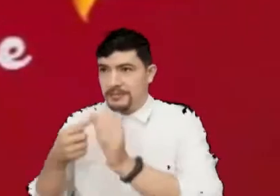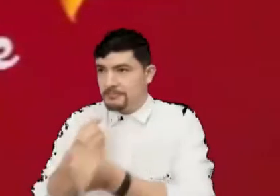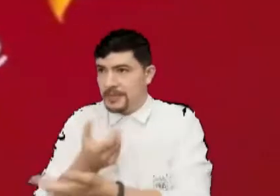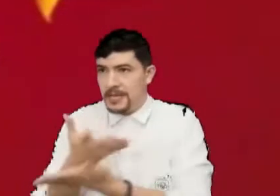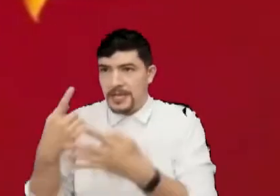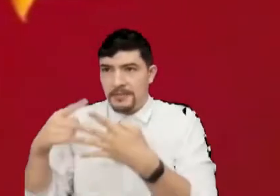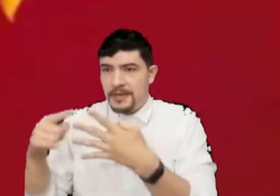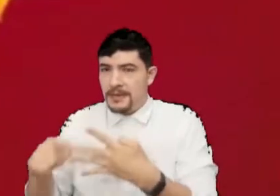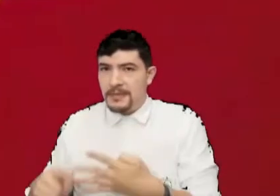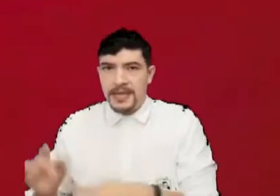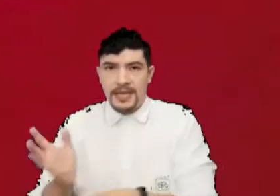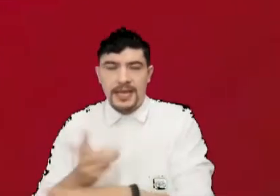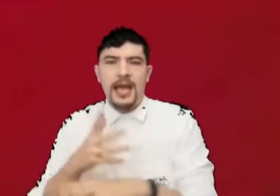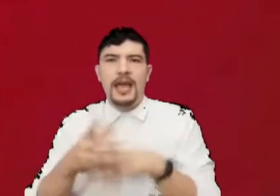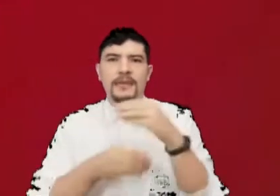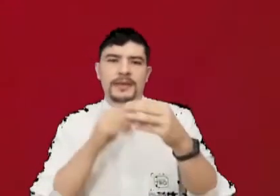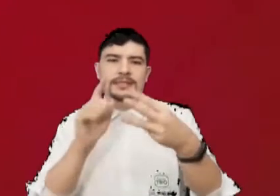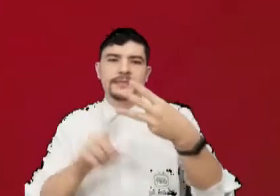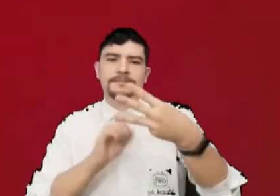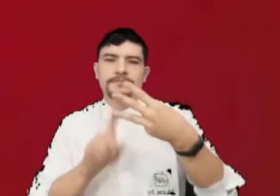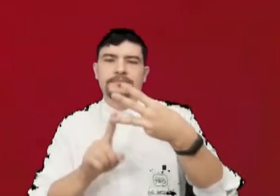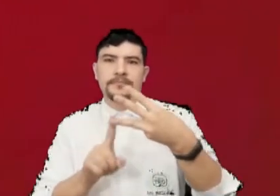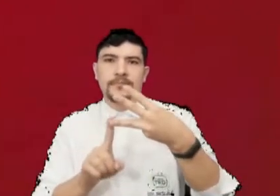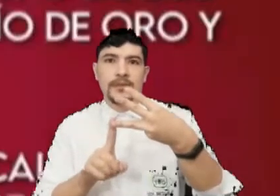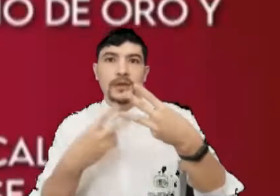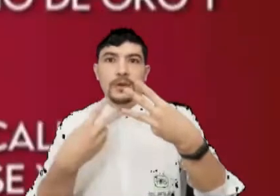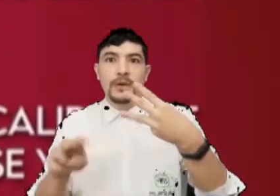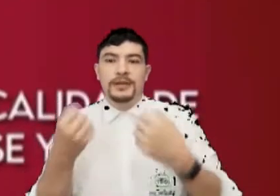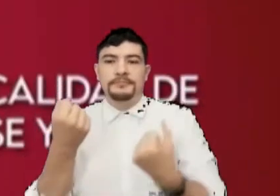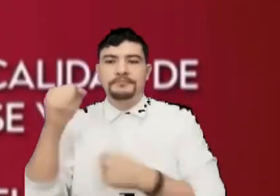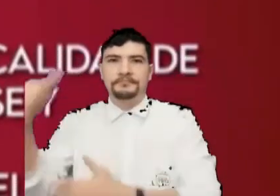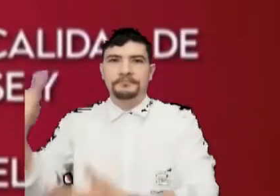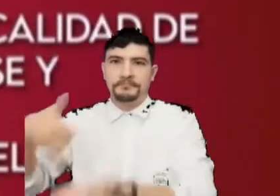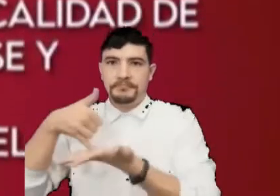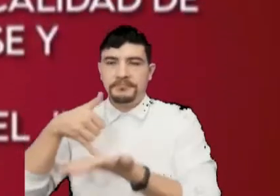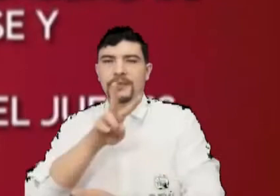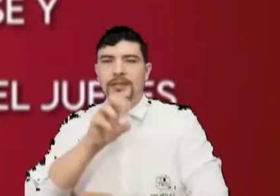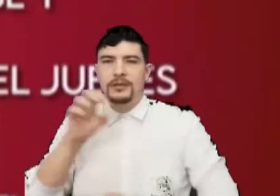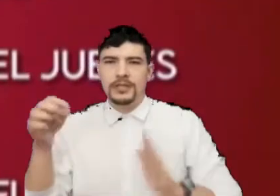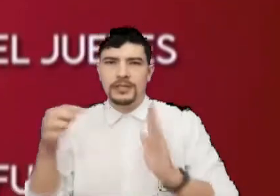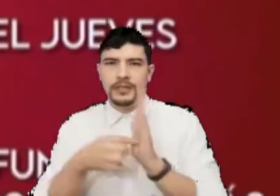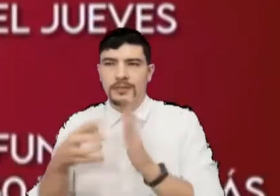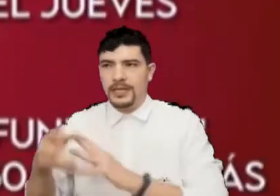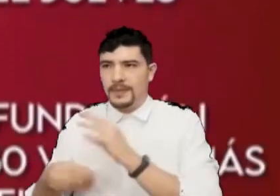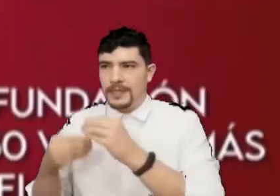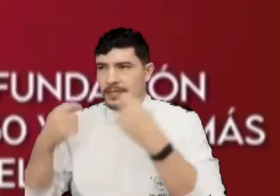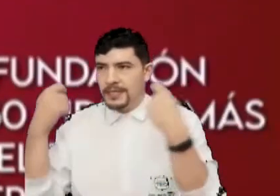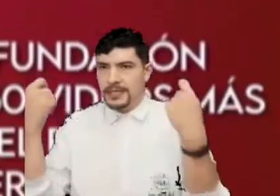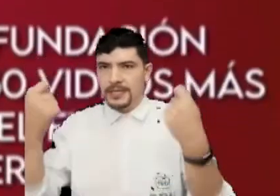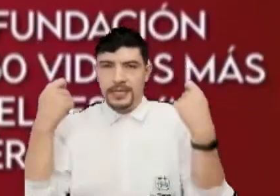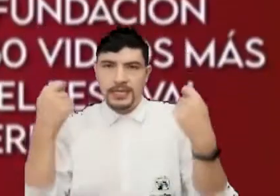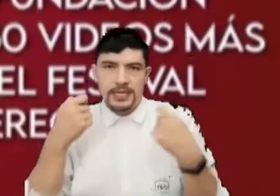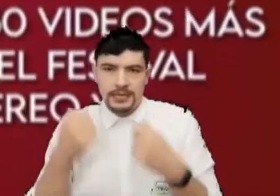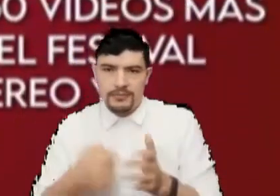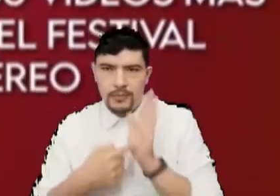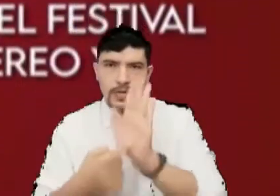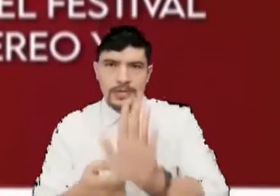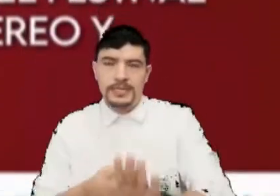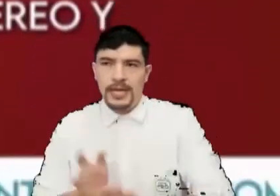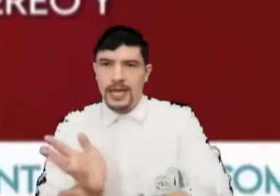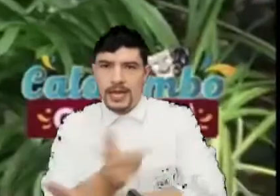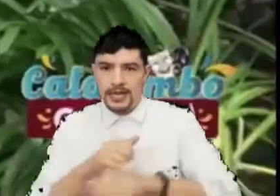tercer puesto se va a llevar $200,000 y una promoción de todo su arte a nivel local